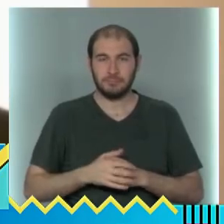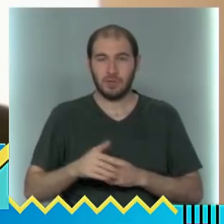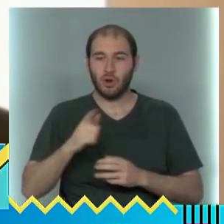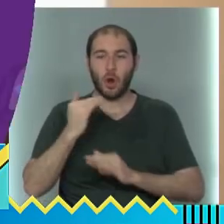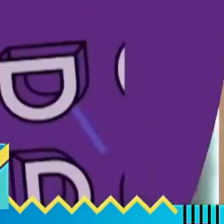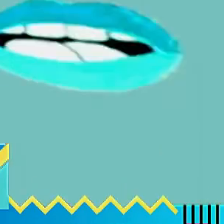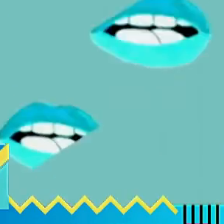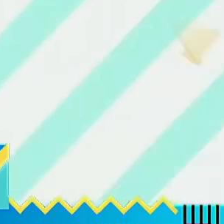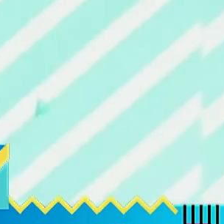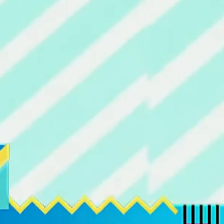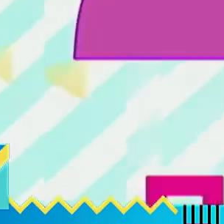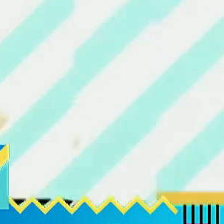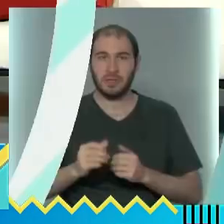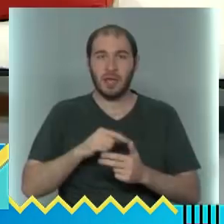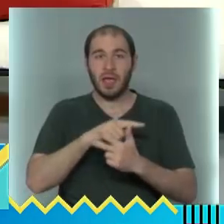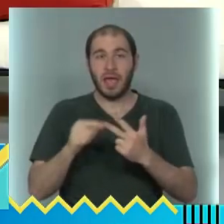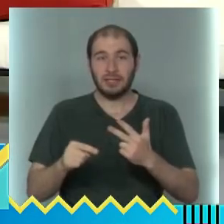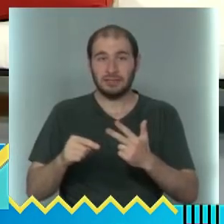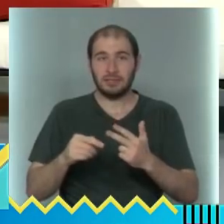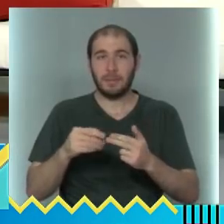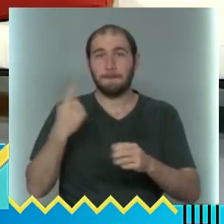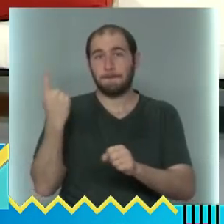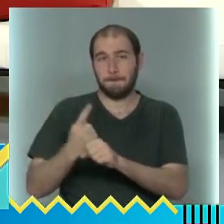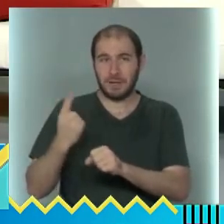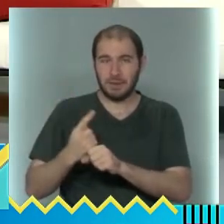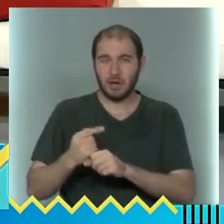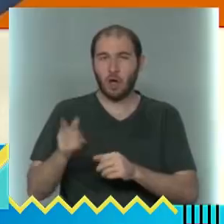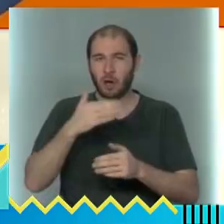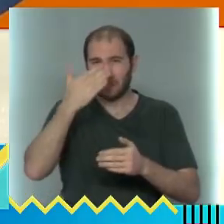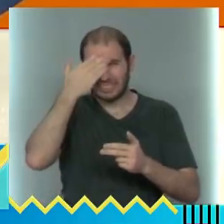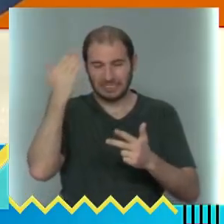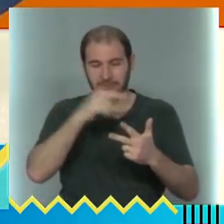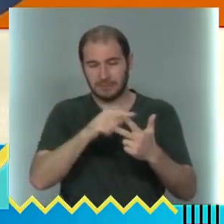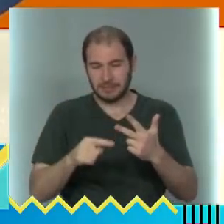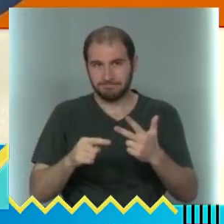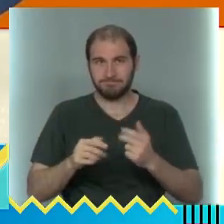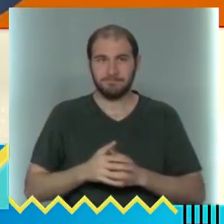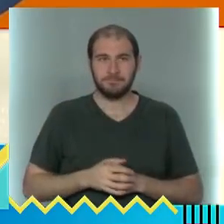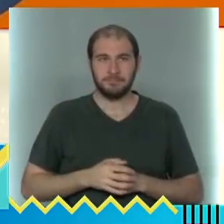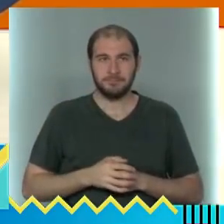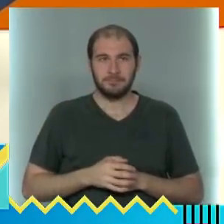nosotros le denominamos los síntomas principales, los síntomas,